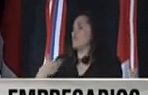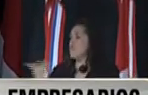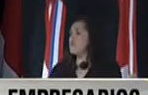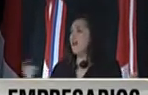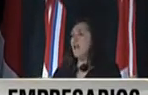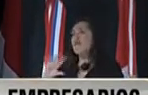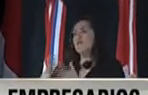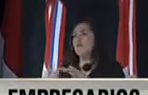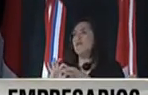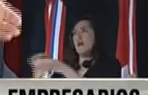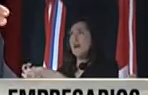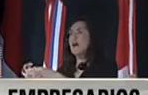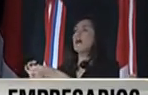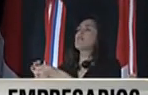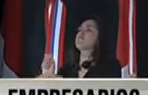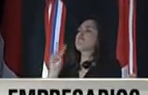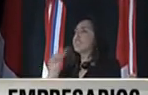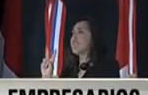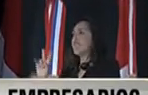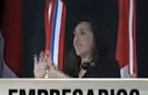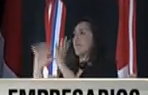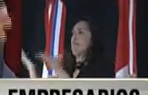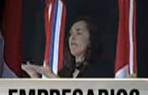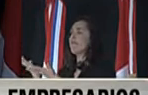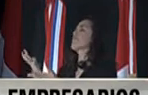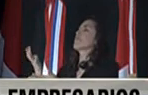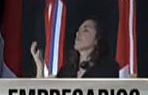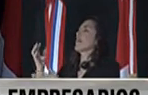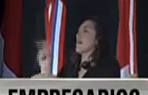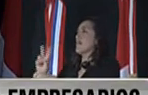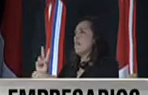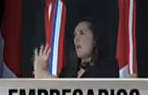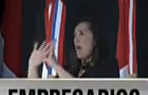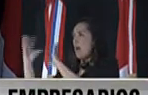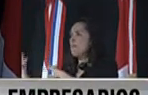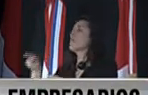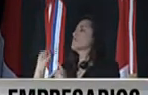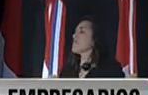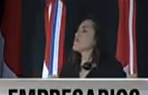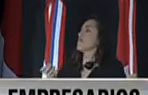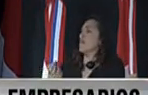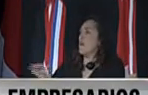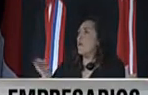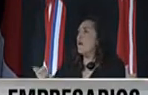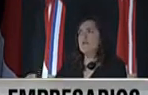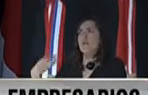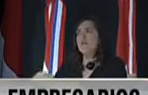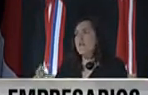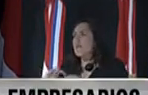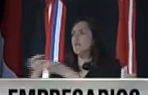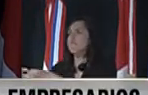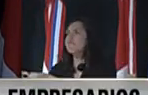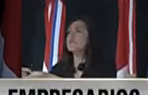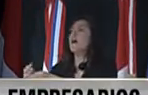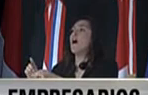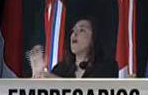compromiso ambiental, invertir en educación, estratégico de cara al desarrollo futuro, la articulación de la educación con el